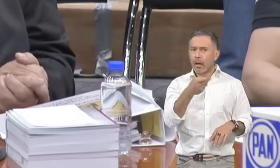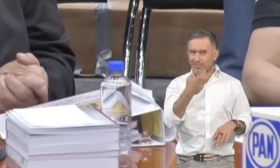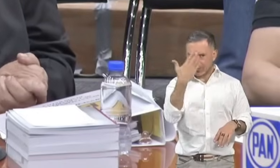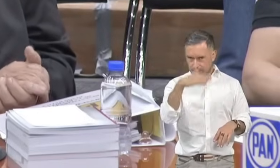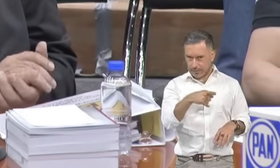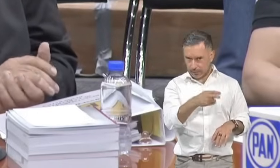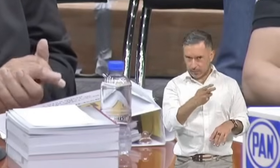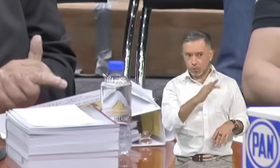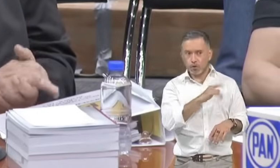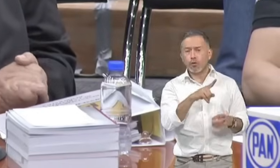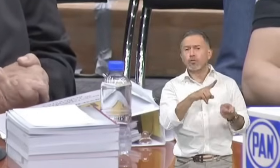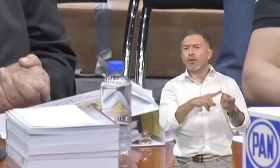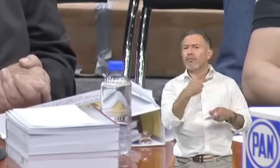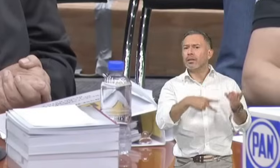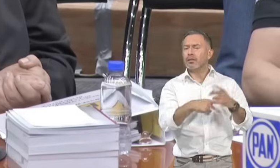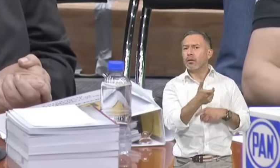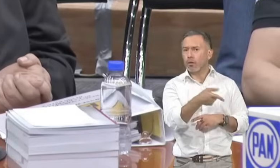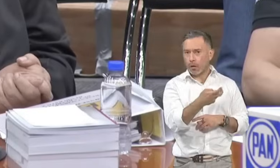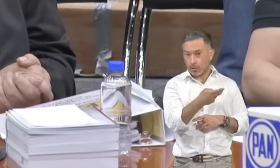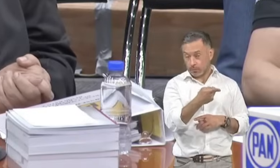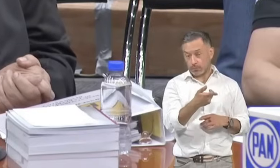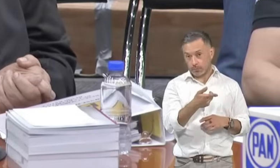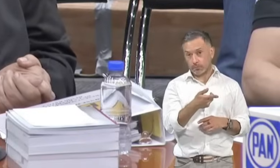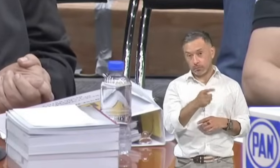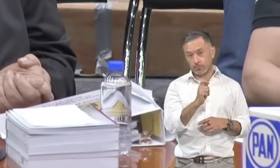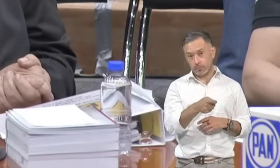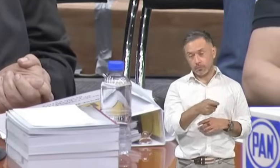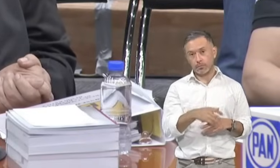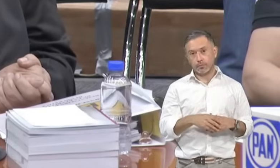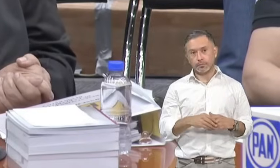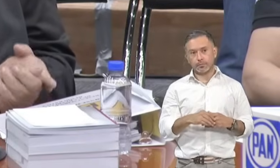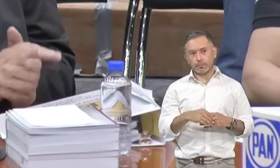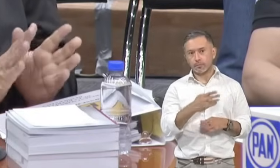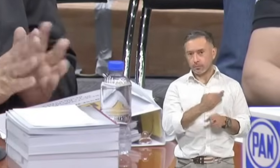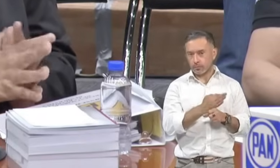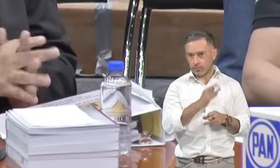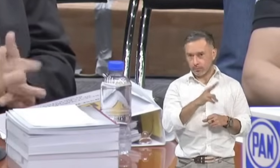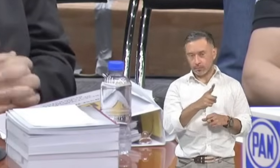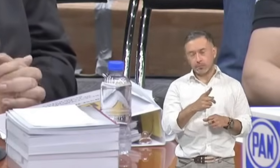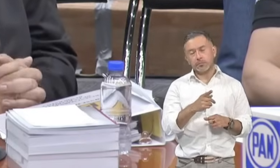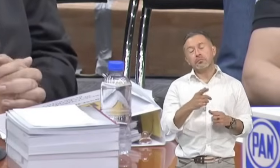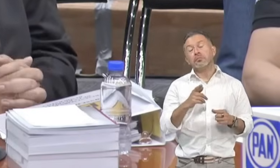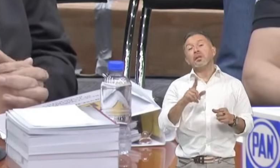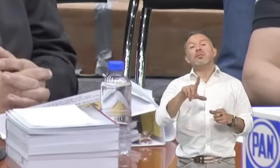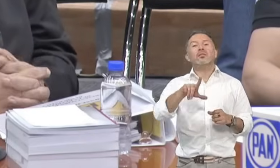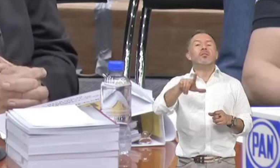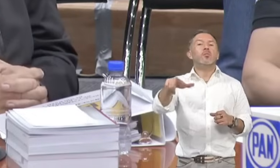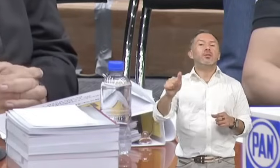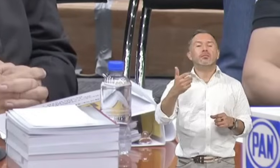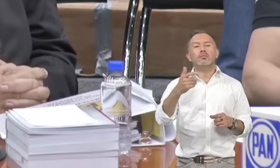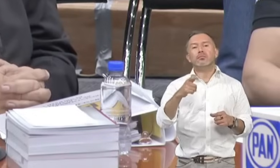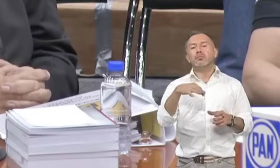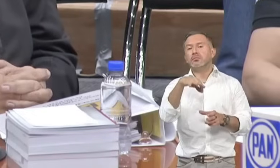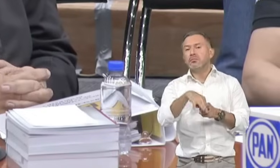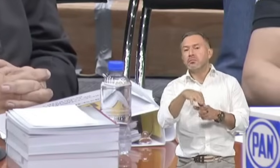origen del dinero de estos ejercicios que se están viviendo. Ya vendrán los resultados electorales